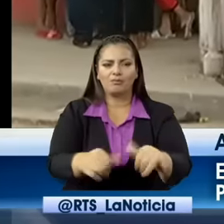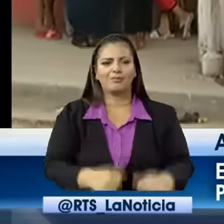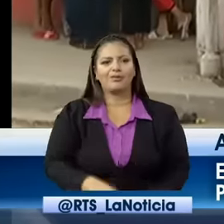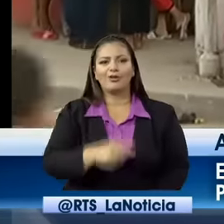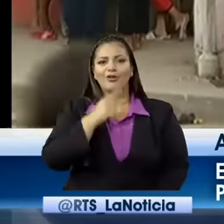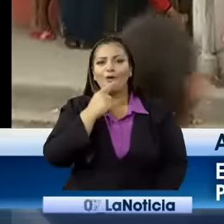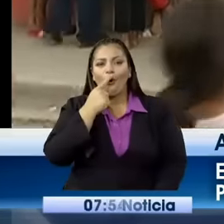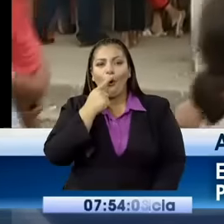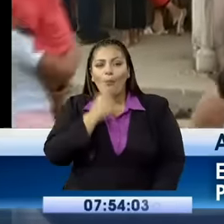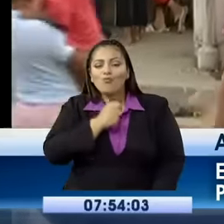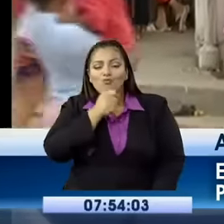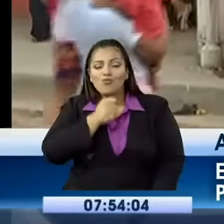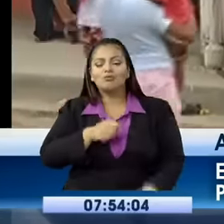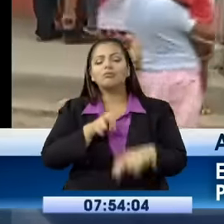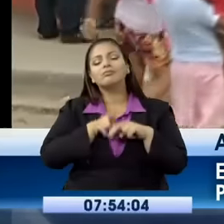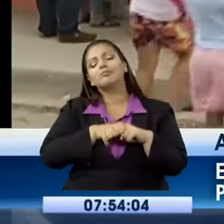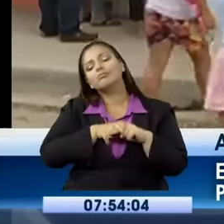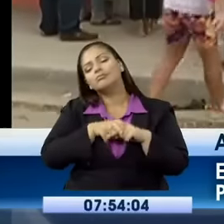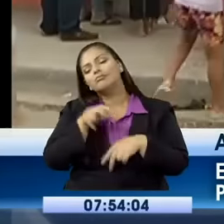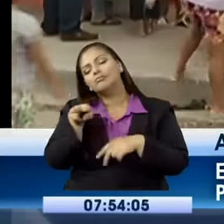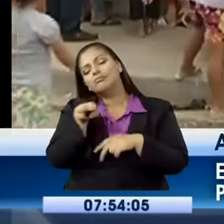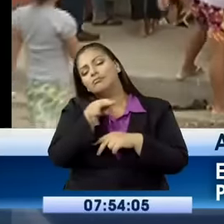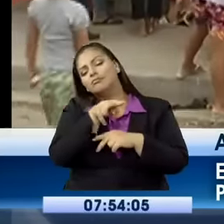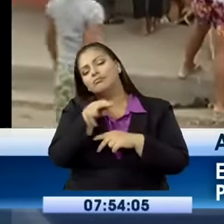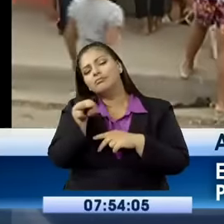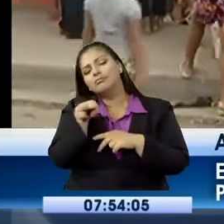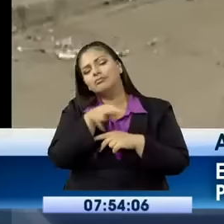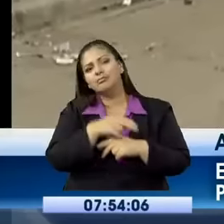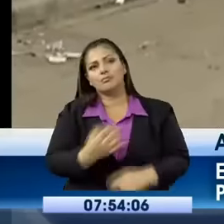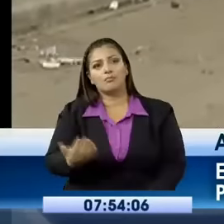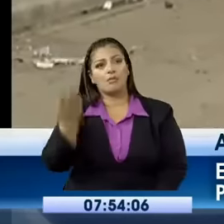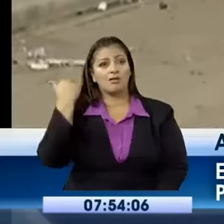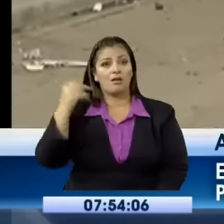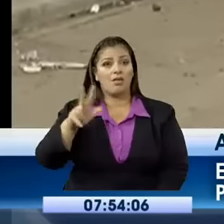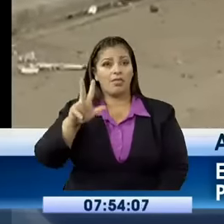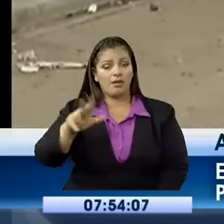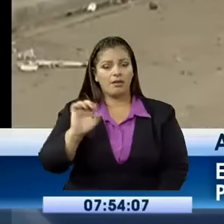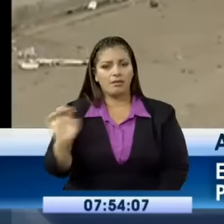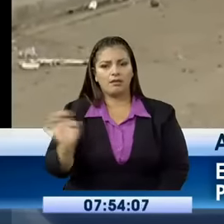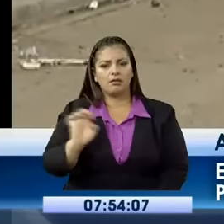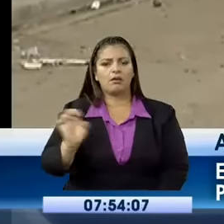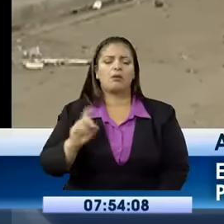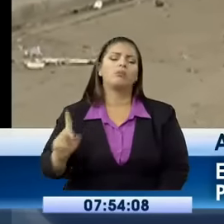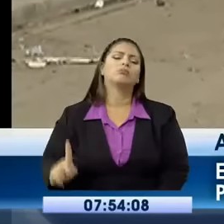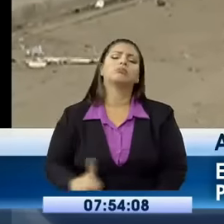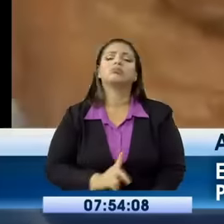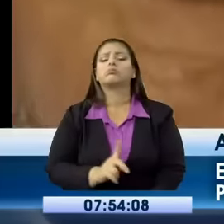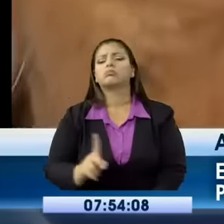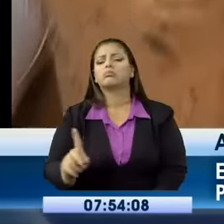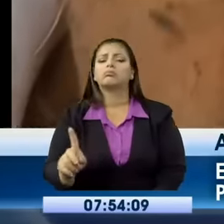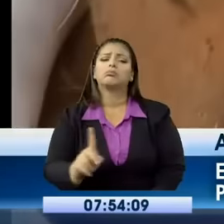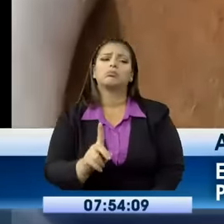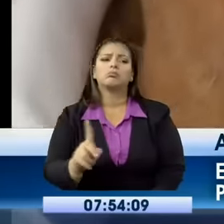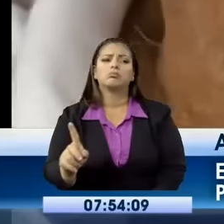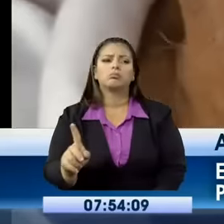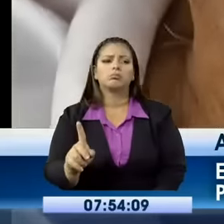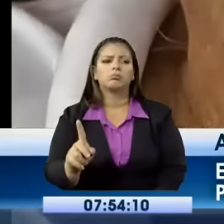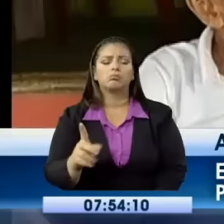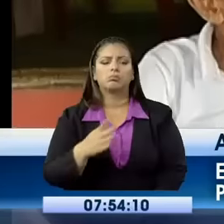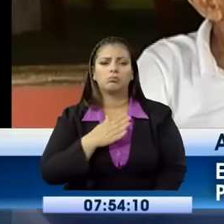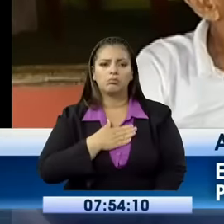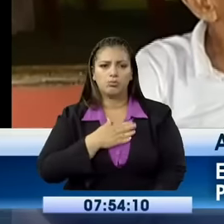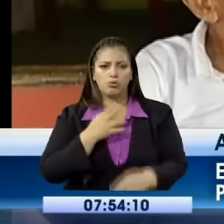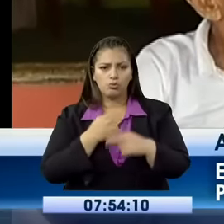él llegó el 3 de enero al barrio de Doña Rosa Ávila y desde entonces permanece en el sitio Luciana Ortega